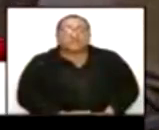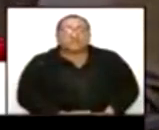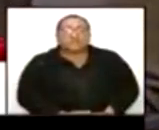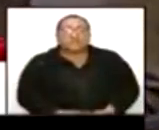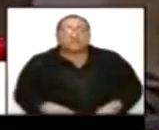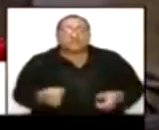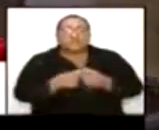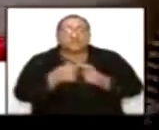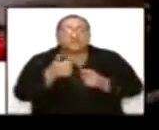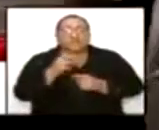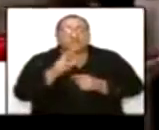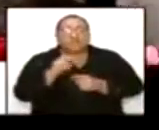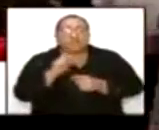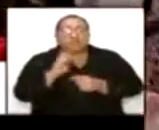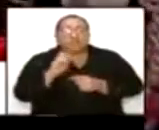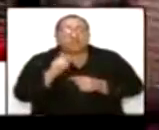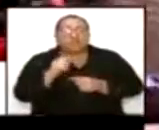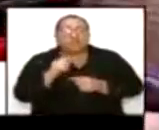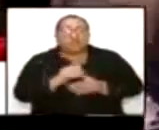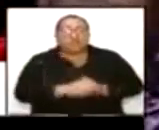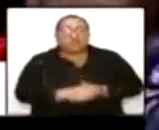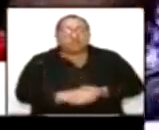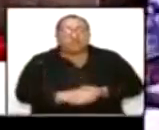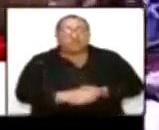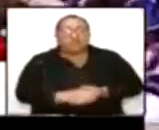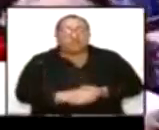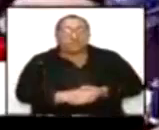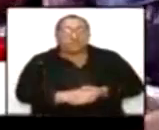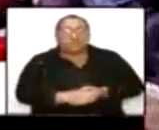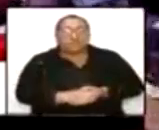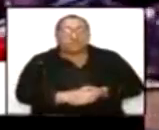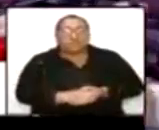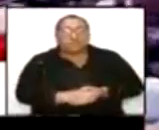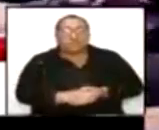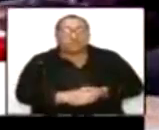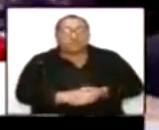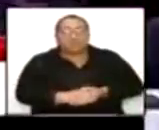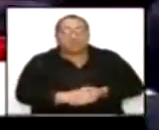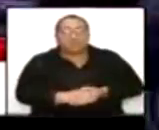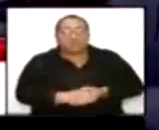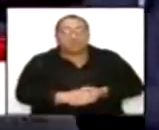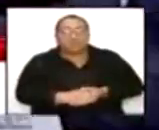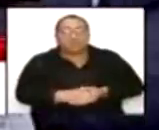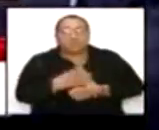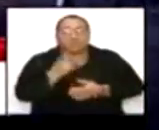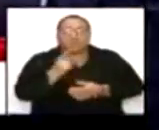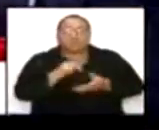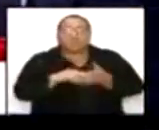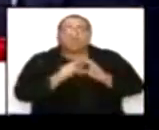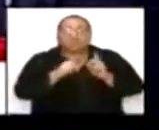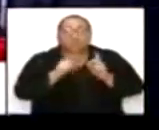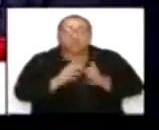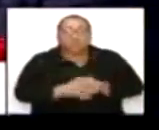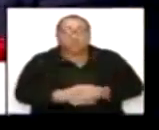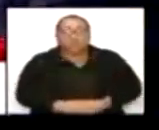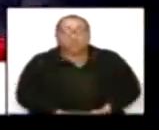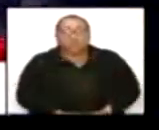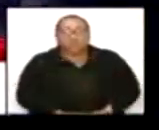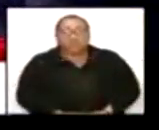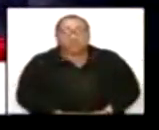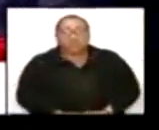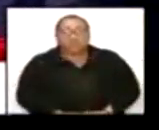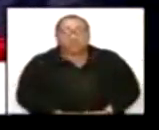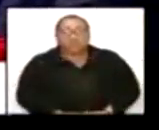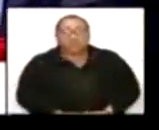Congresista Limborgo. Gracias, presidente. Una pregunta a la señora representante de